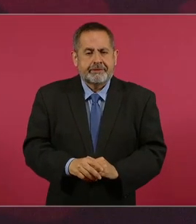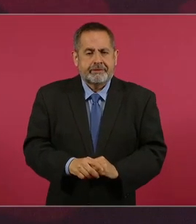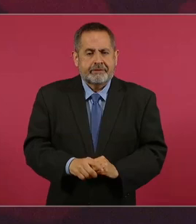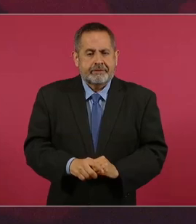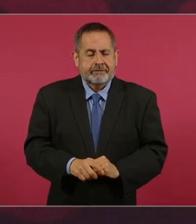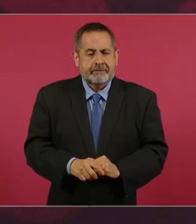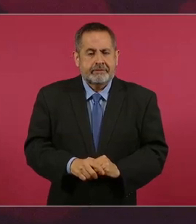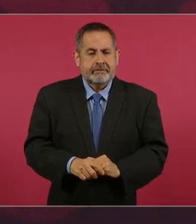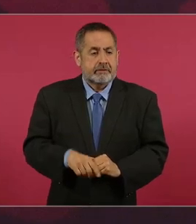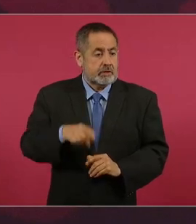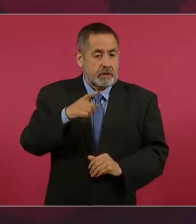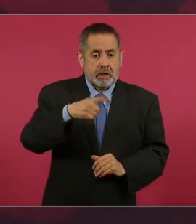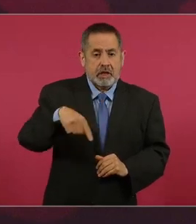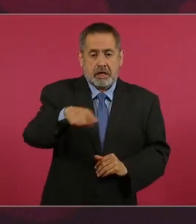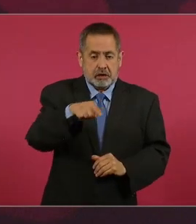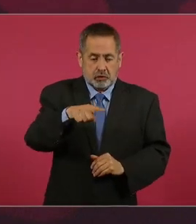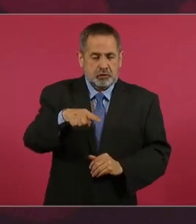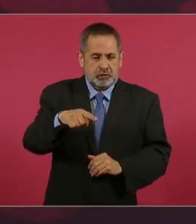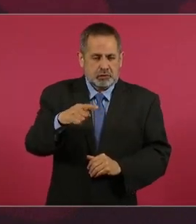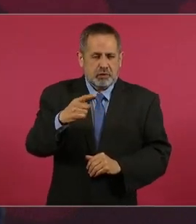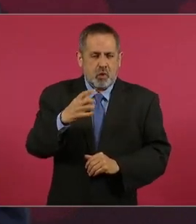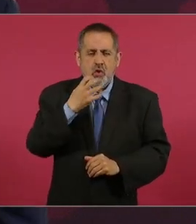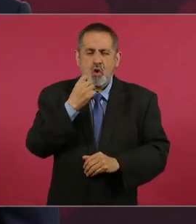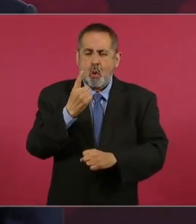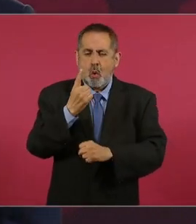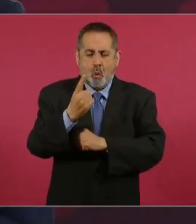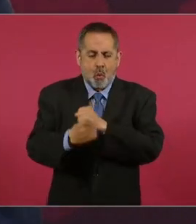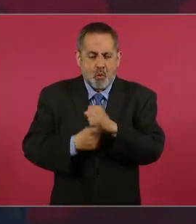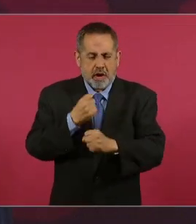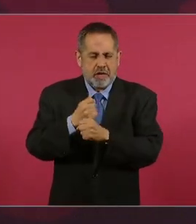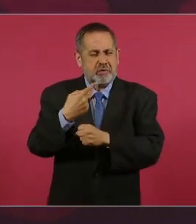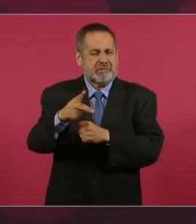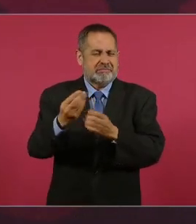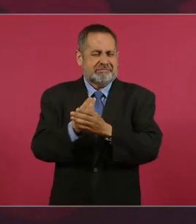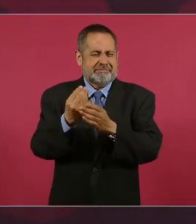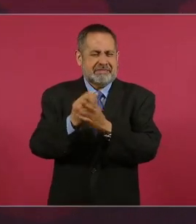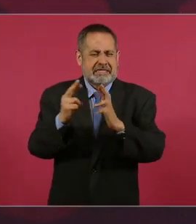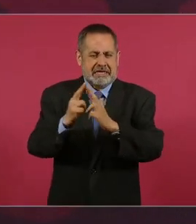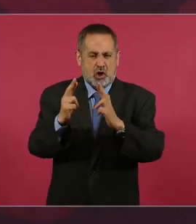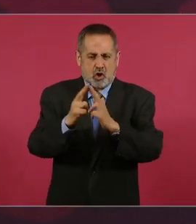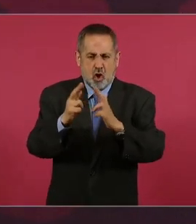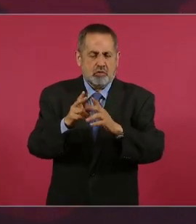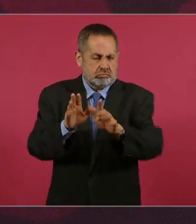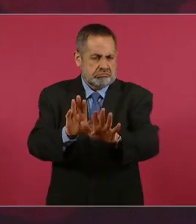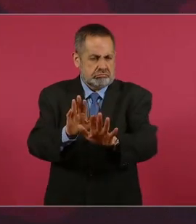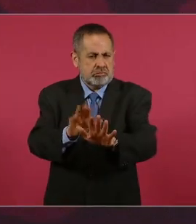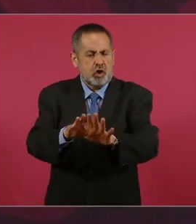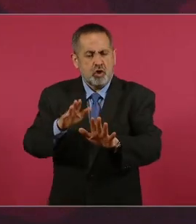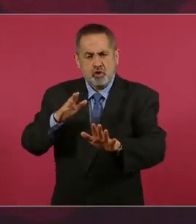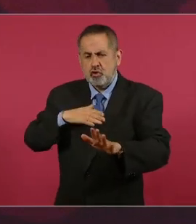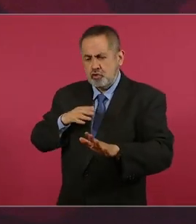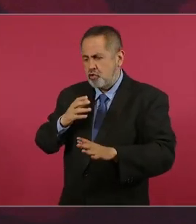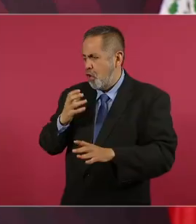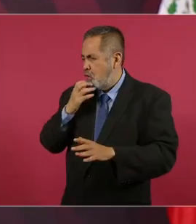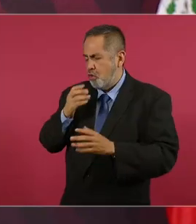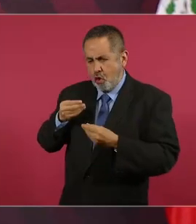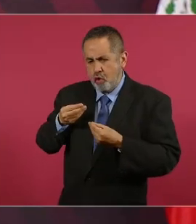Cada vez que celebran su año religioso, yo envío a la